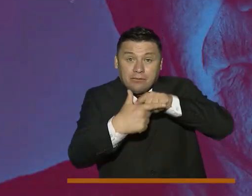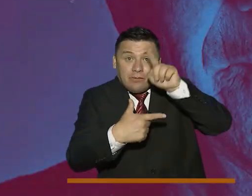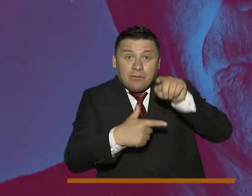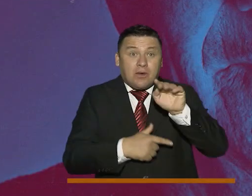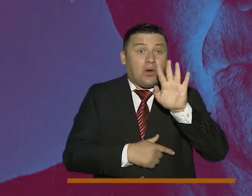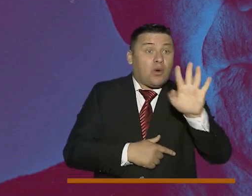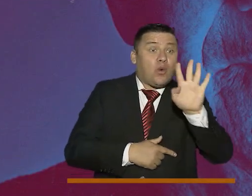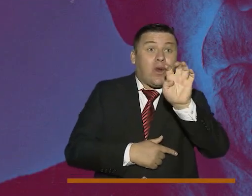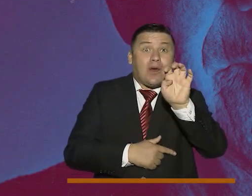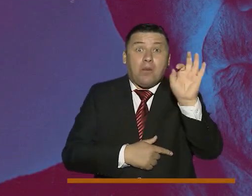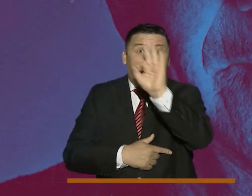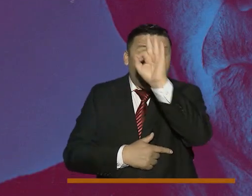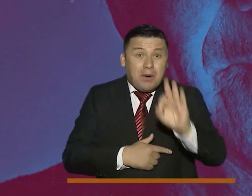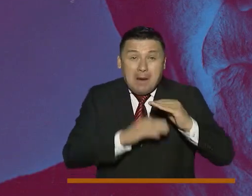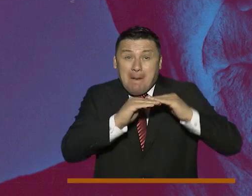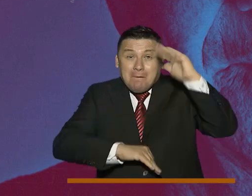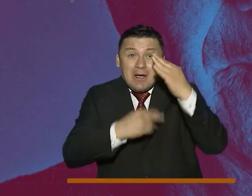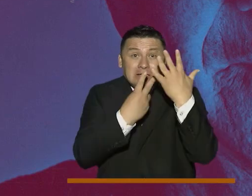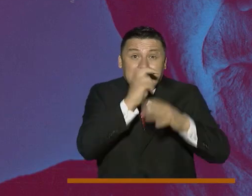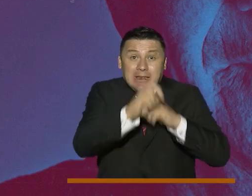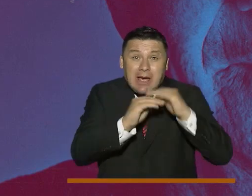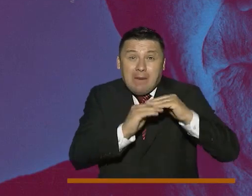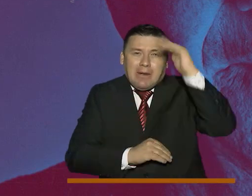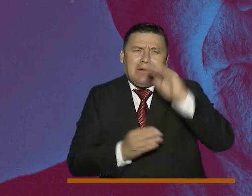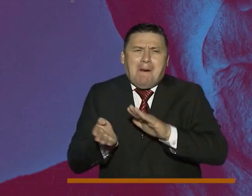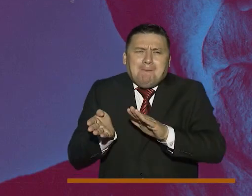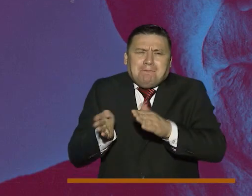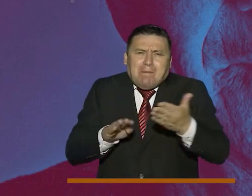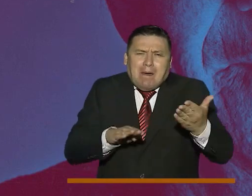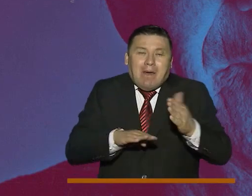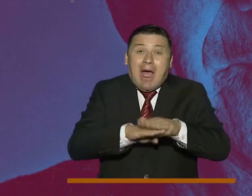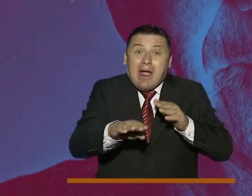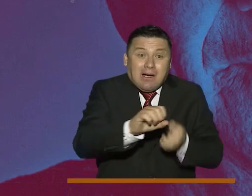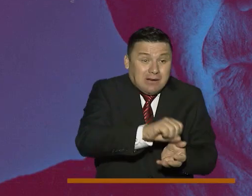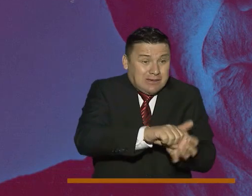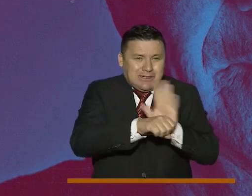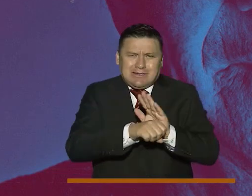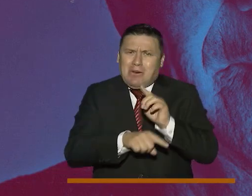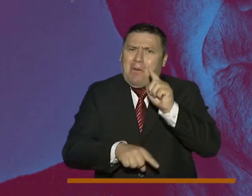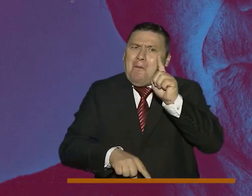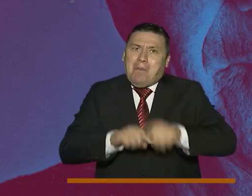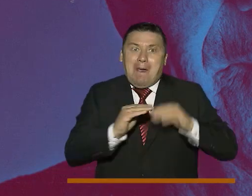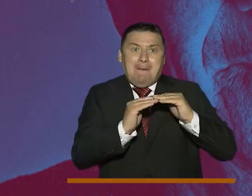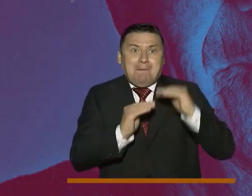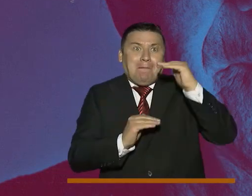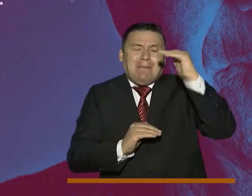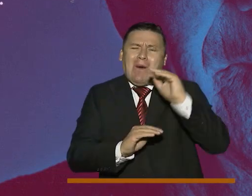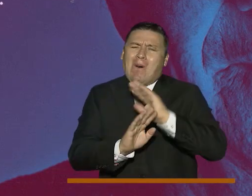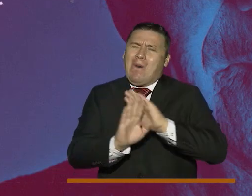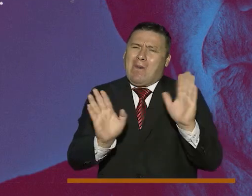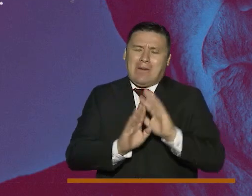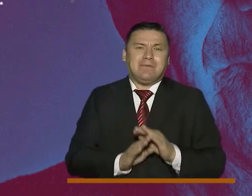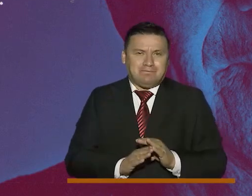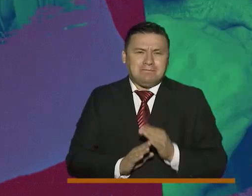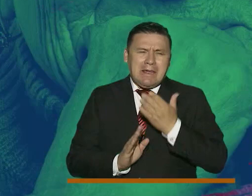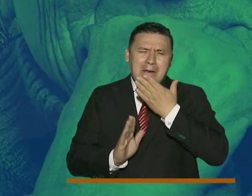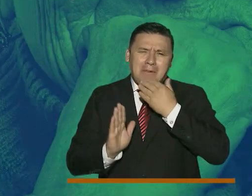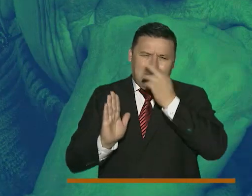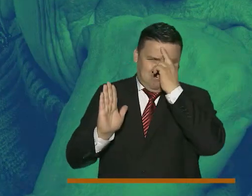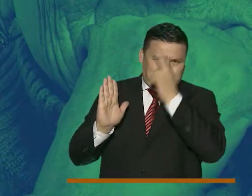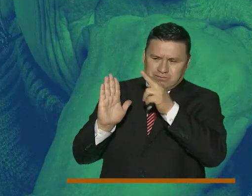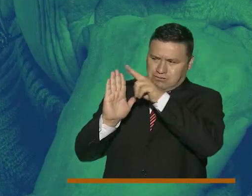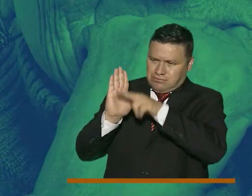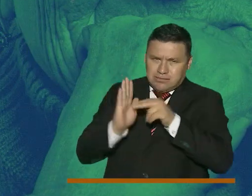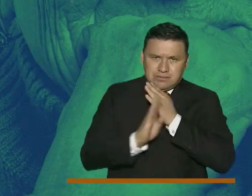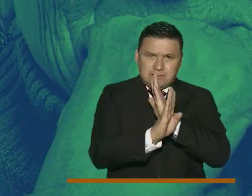del 49% de mayores de 70 años fallecidos por COVID no puede seguir aumentando. Sigue las